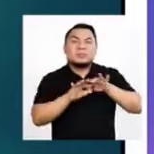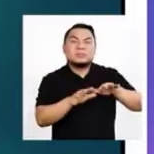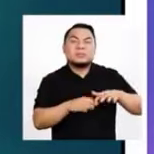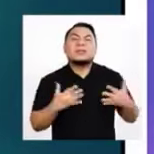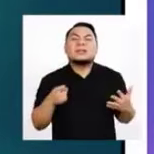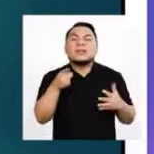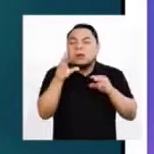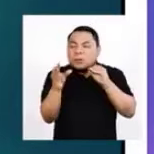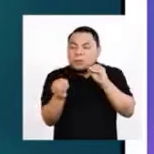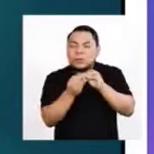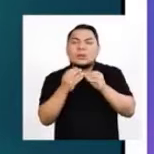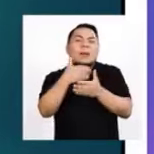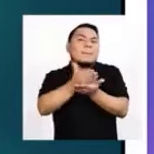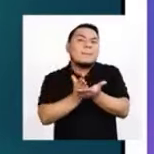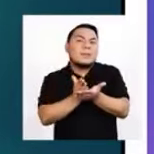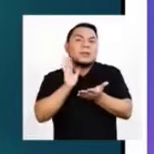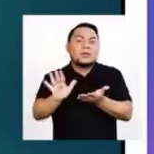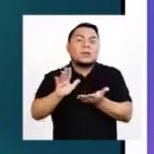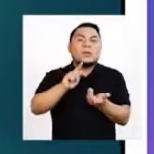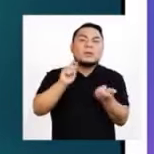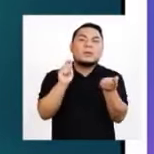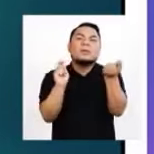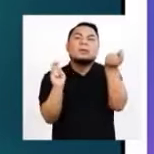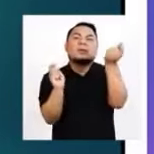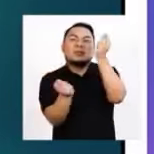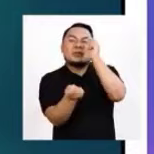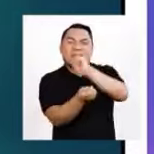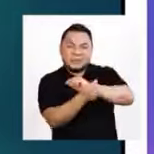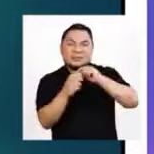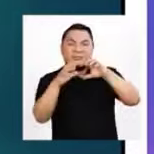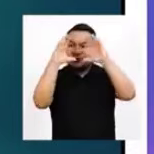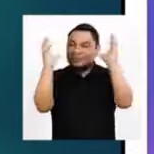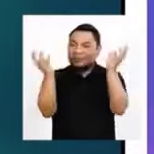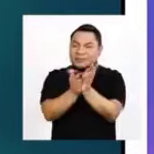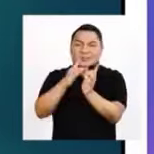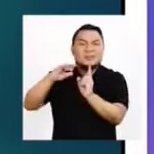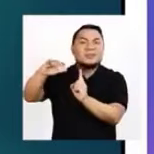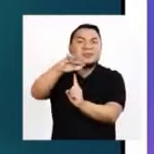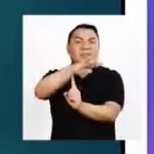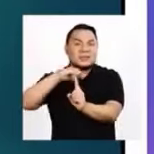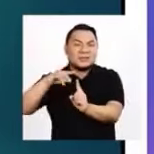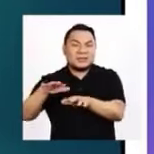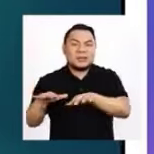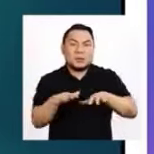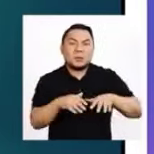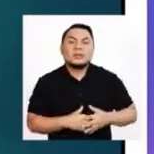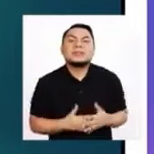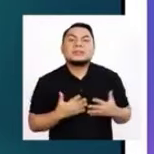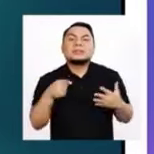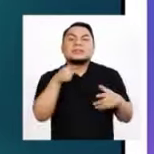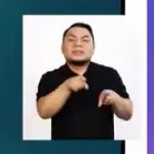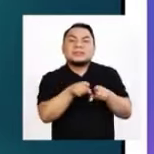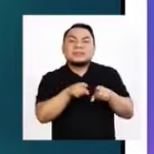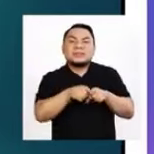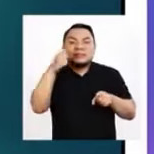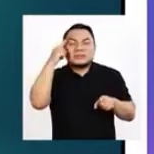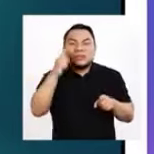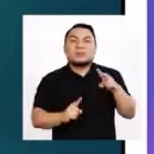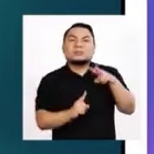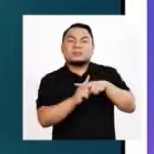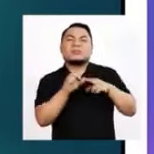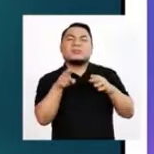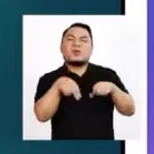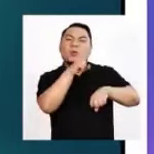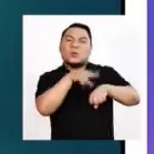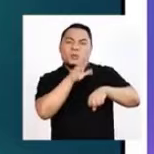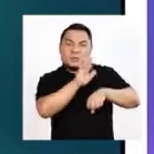desastres son solo un pequeño elemento que forma parte de una ecuación que tiene más dimensiones y que también influye en qué tan duro nos pega